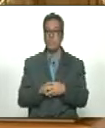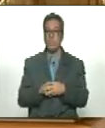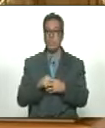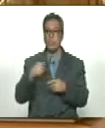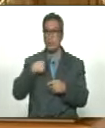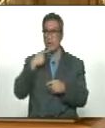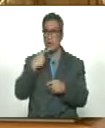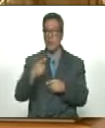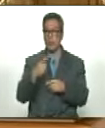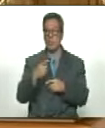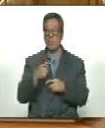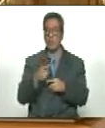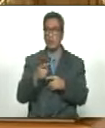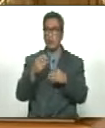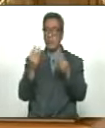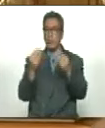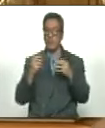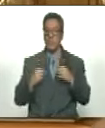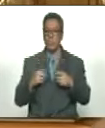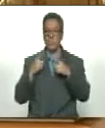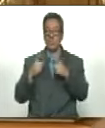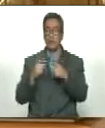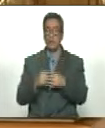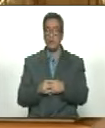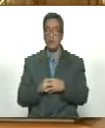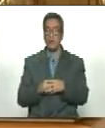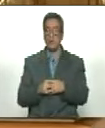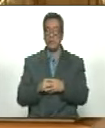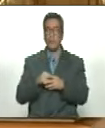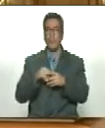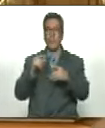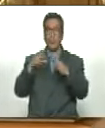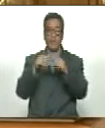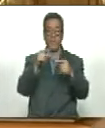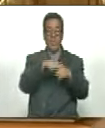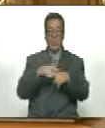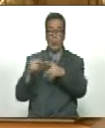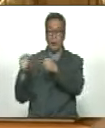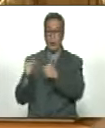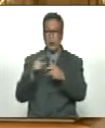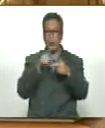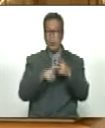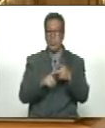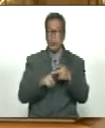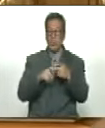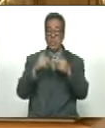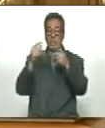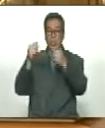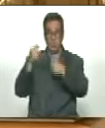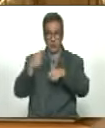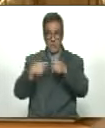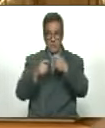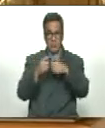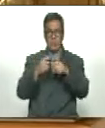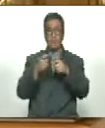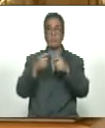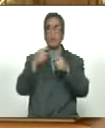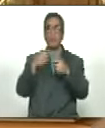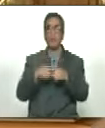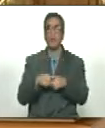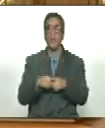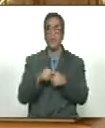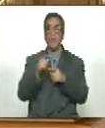ha dicho en reiteradas ocasiones, hay una violación de derechos económicos, financieros,